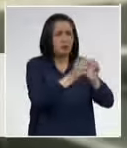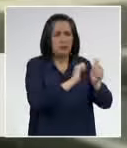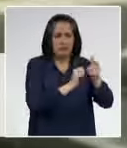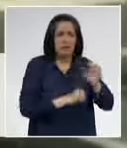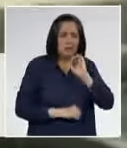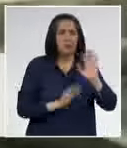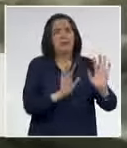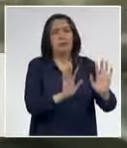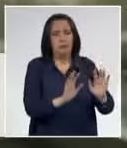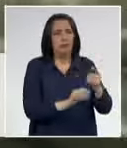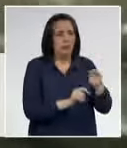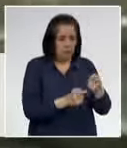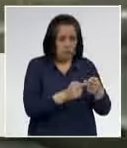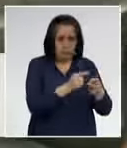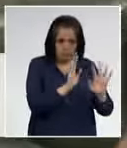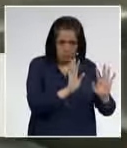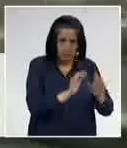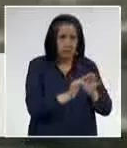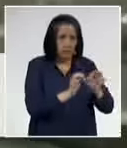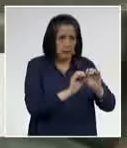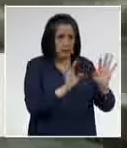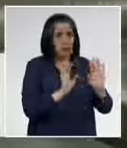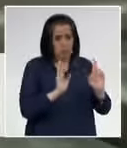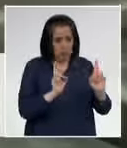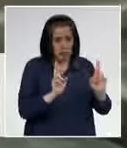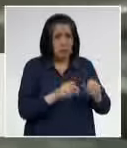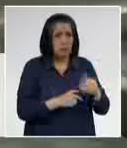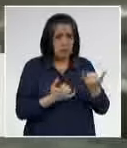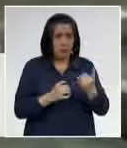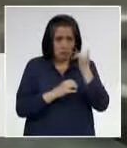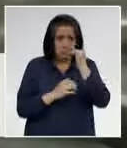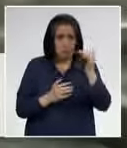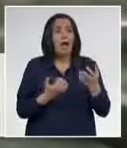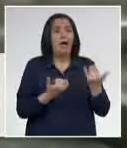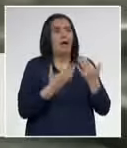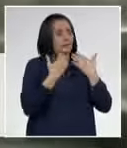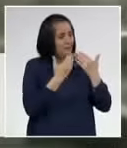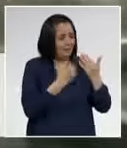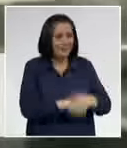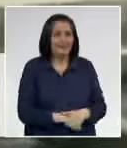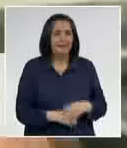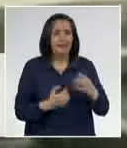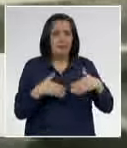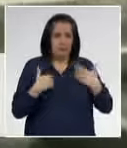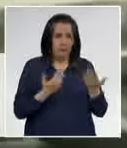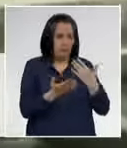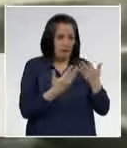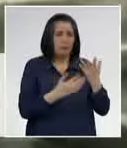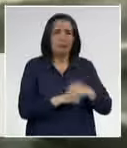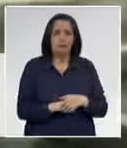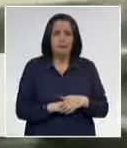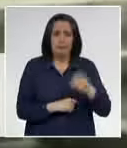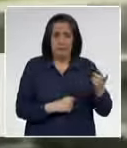que uno por uno, y para que quede claro, y ojalá lo saque el canal, ¿no? Pero estamos en vivo. Estamos, muchas gracias, porque se puede hablar entonces de